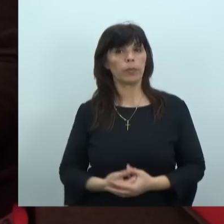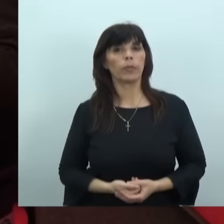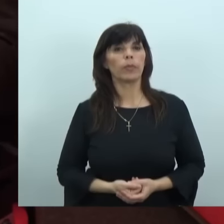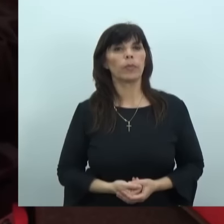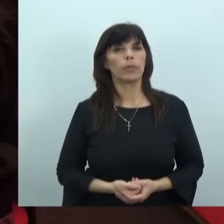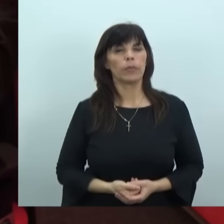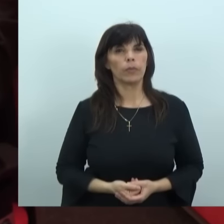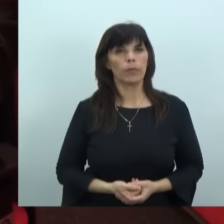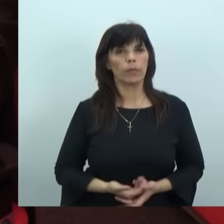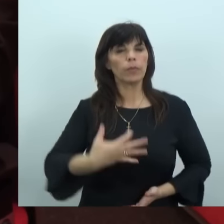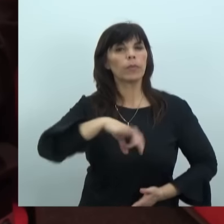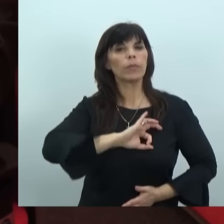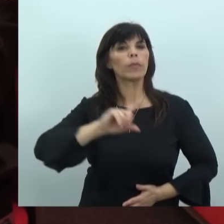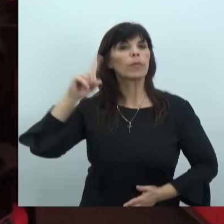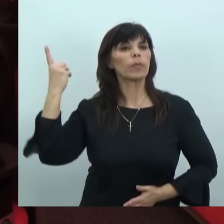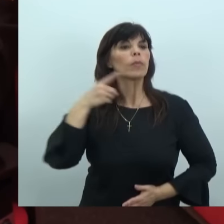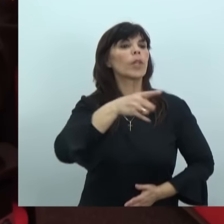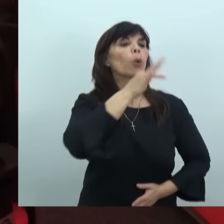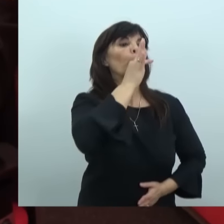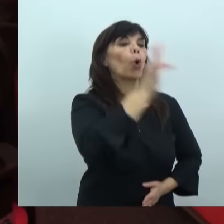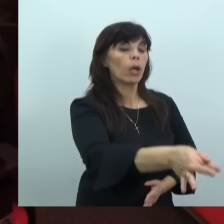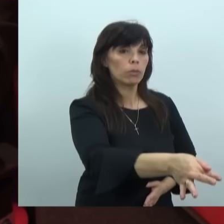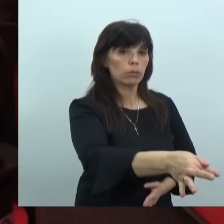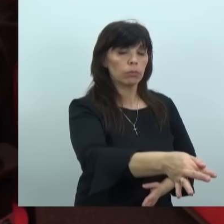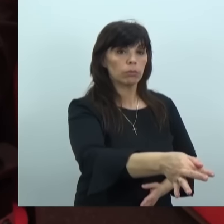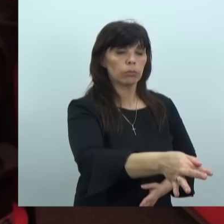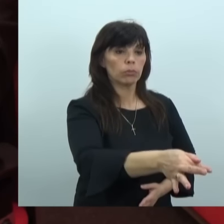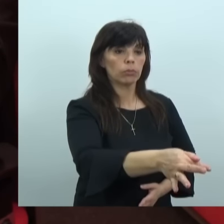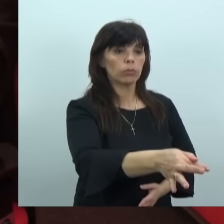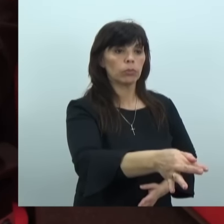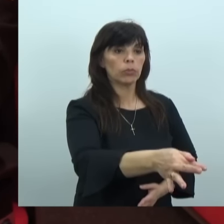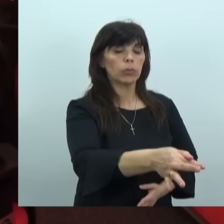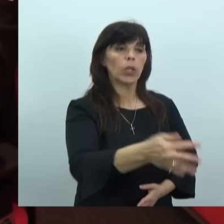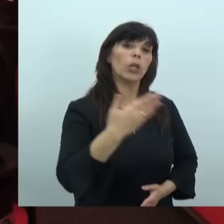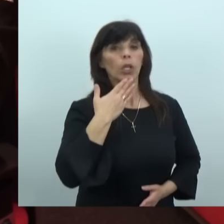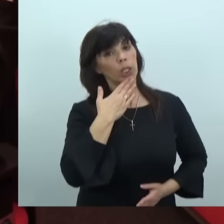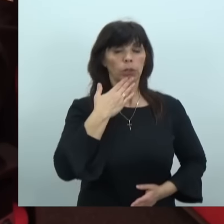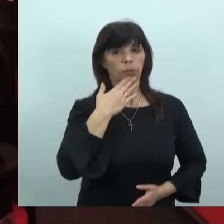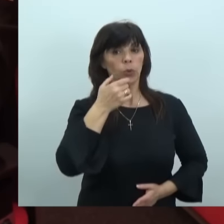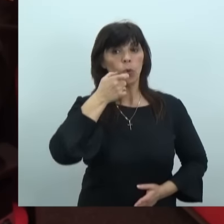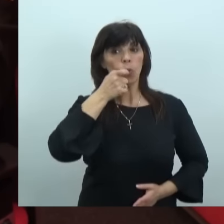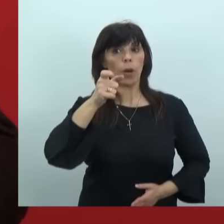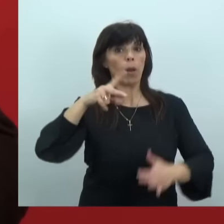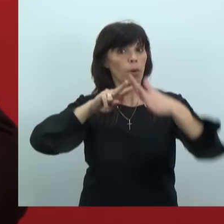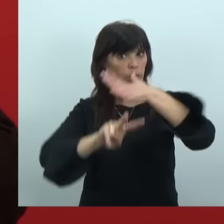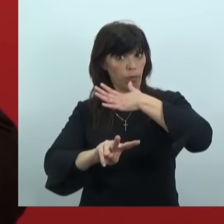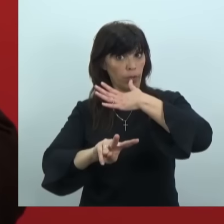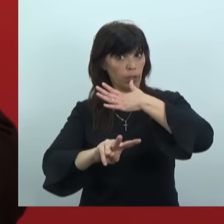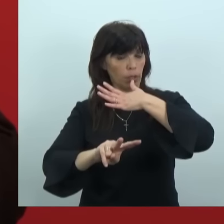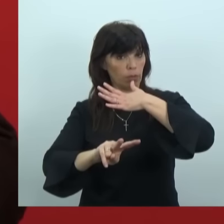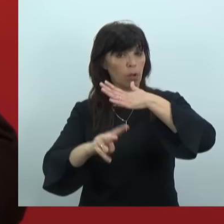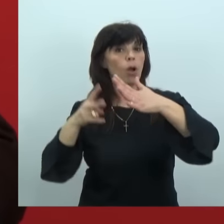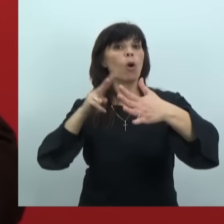Y cuando el Señor te promete algo, es como una palabra profética. Una